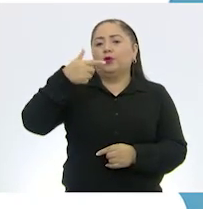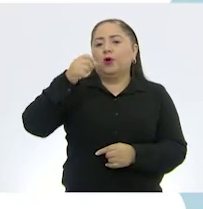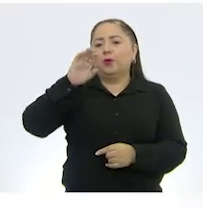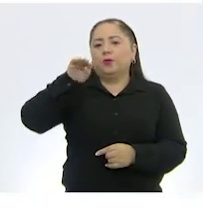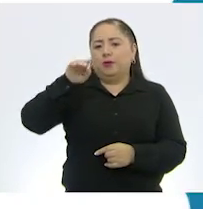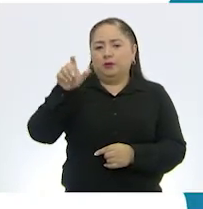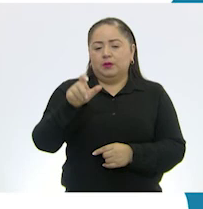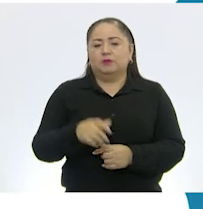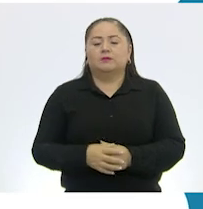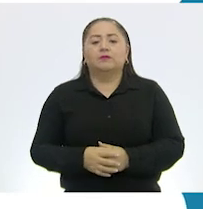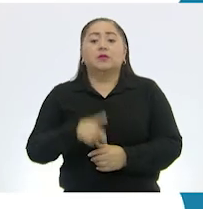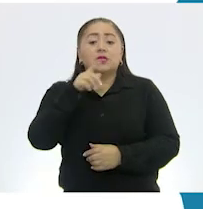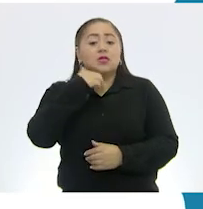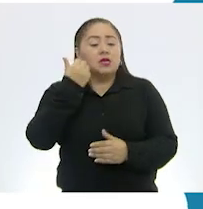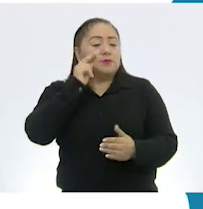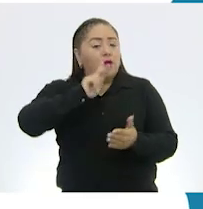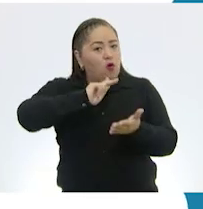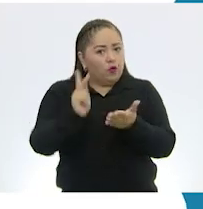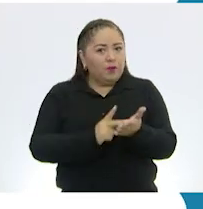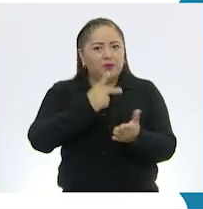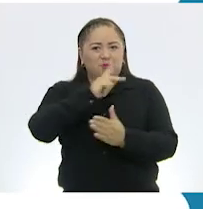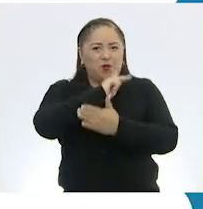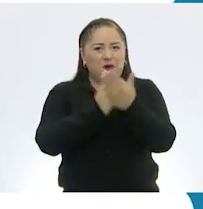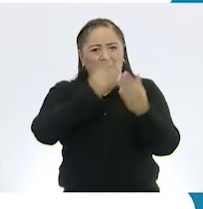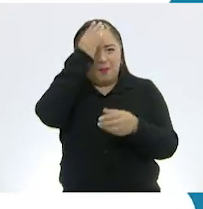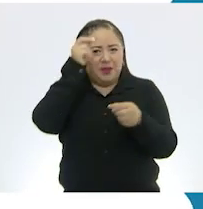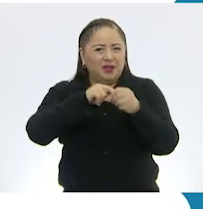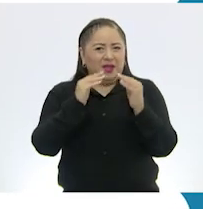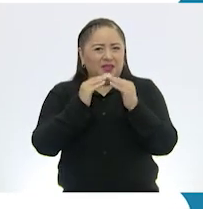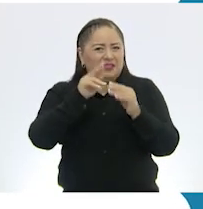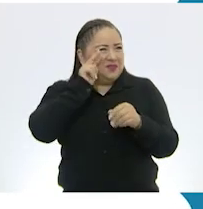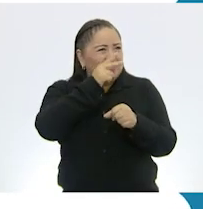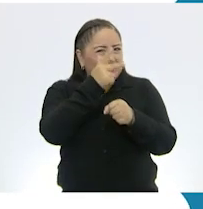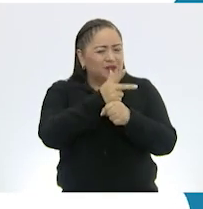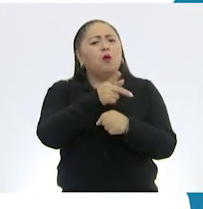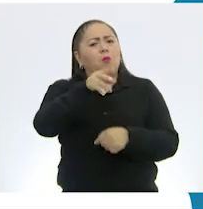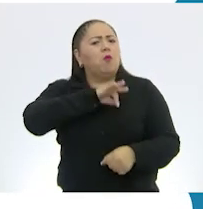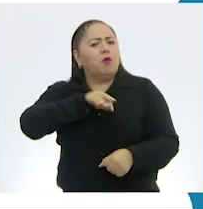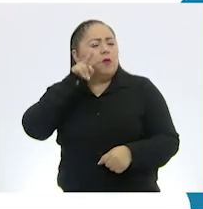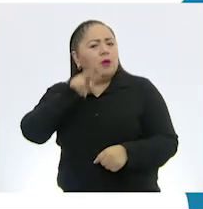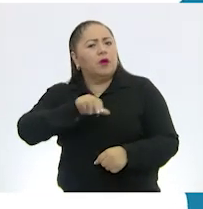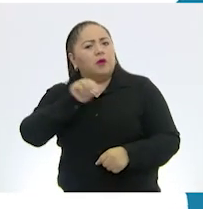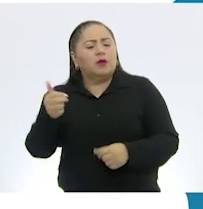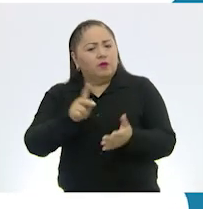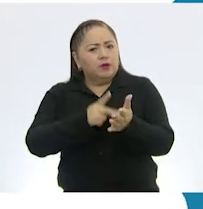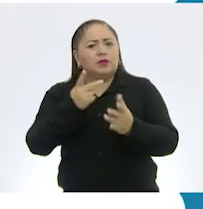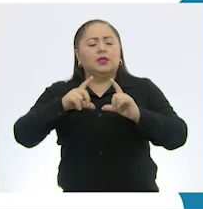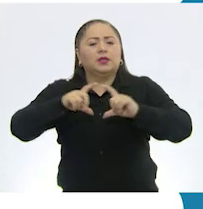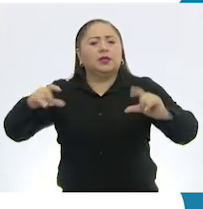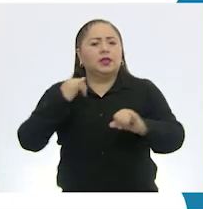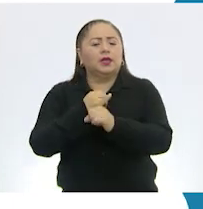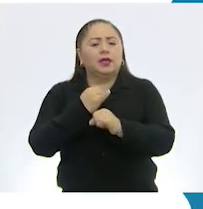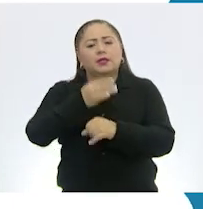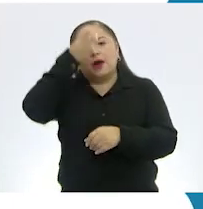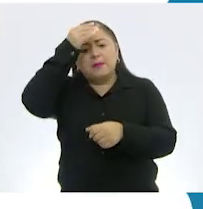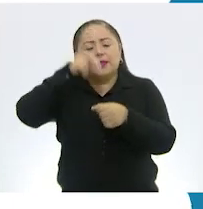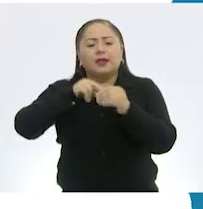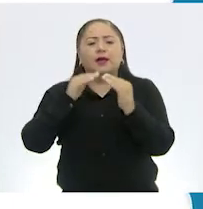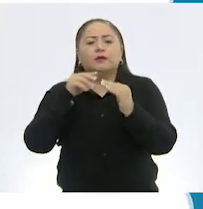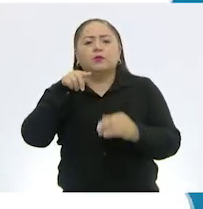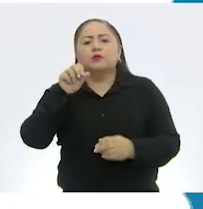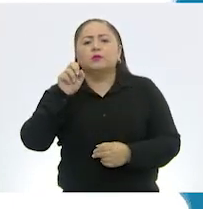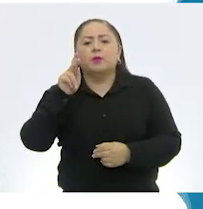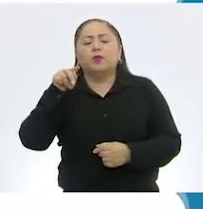conalitech.sep.gob.mx. Si quieres volver a ver los programas de Aprende en Casa, los puedes encontrar en la siguiente liga: